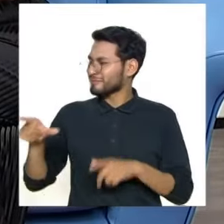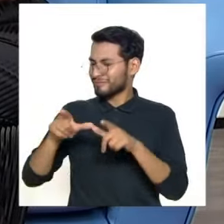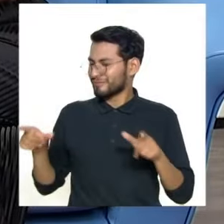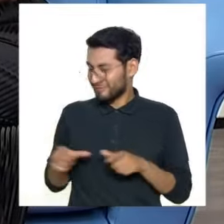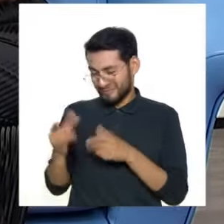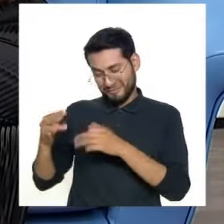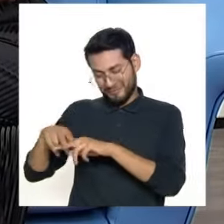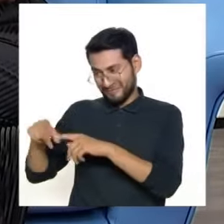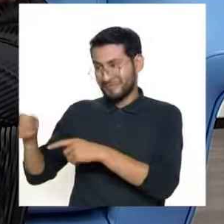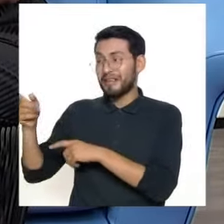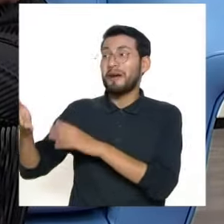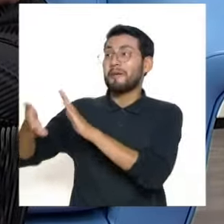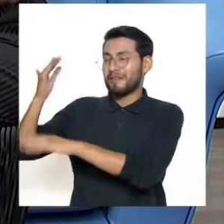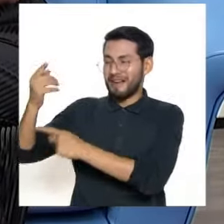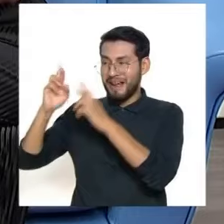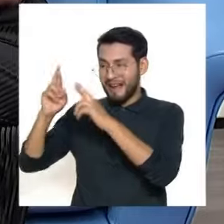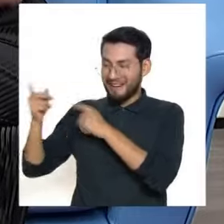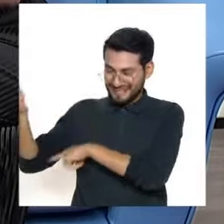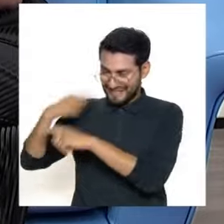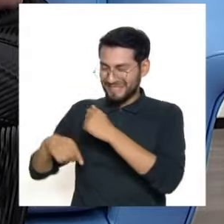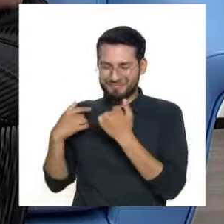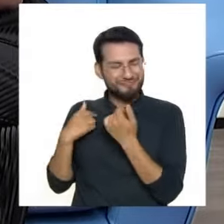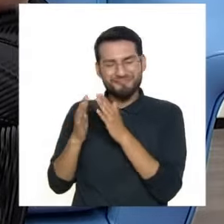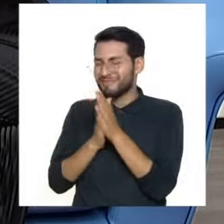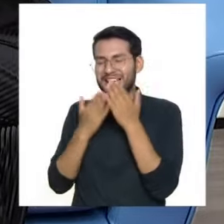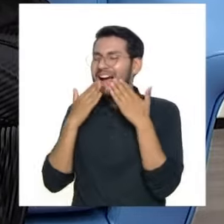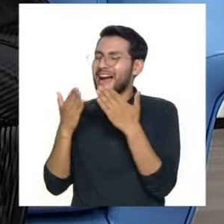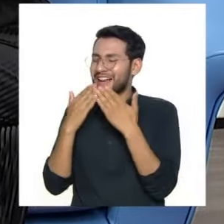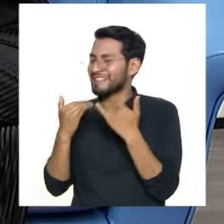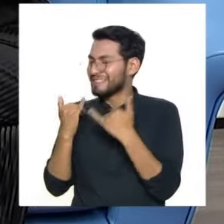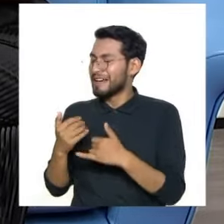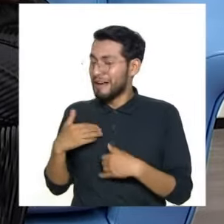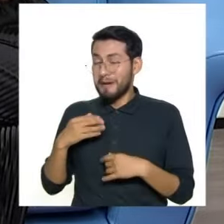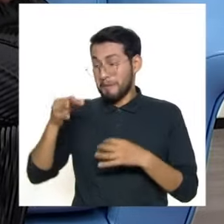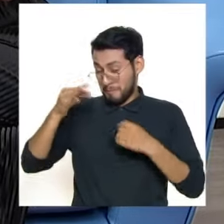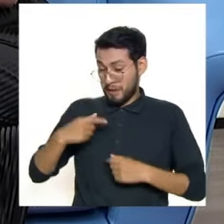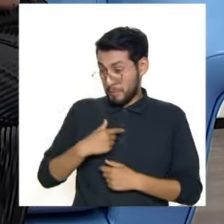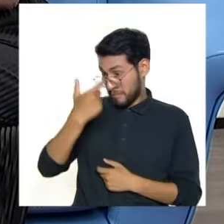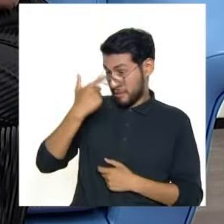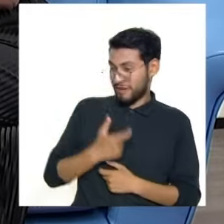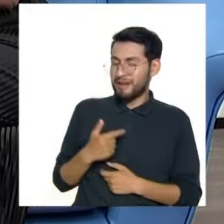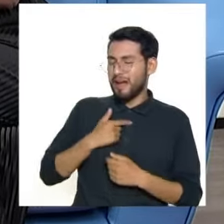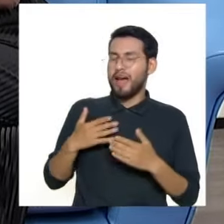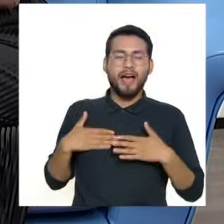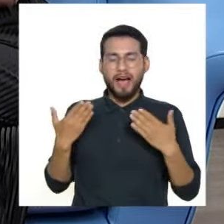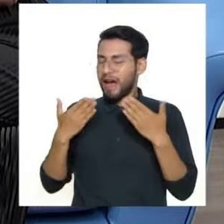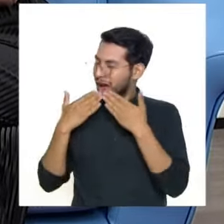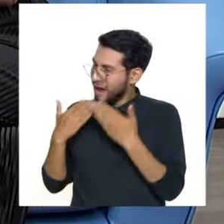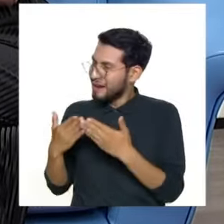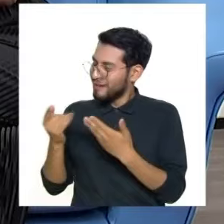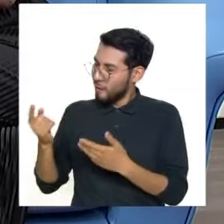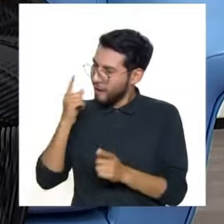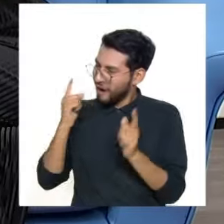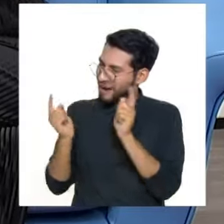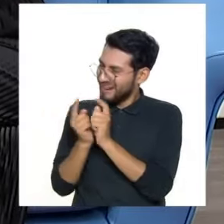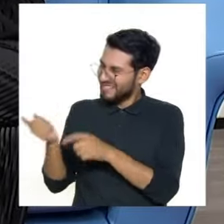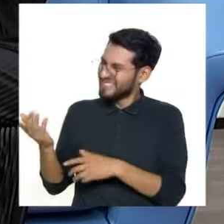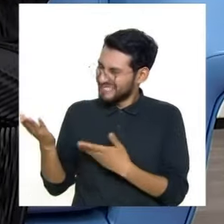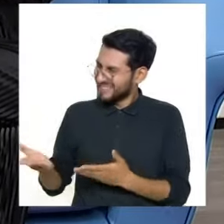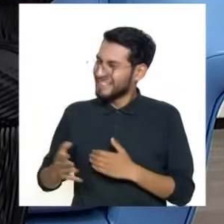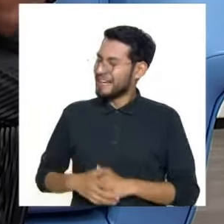estar esperando doctor y Nosotros estamos muy agradecidos de de haber al menos personalmente estamos muy agradecidos de de haberlo conocido para